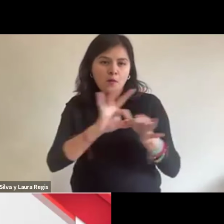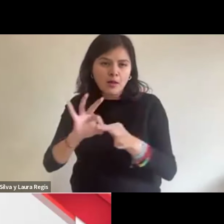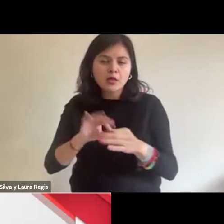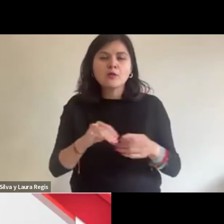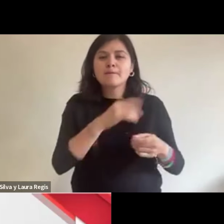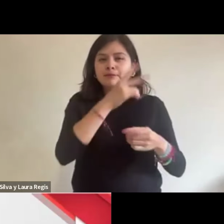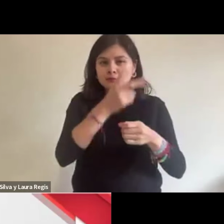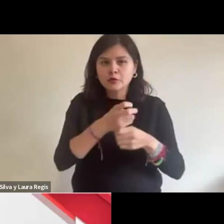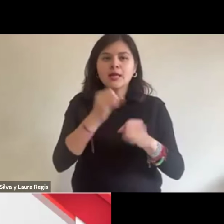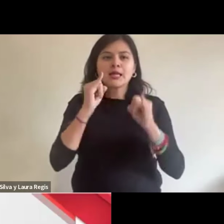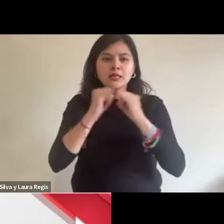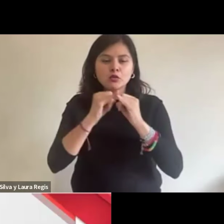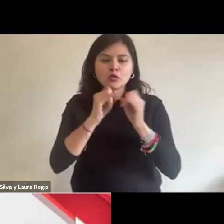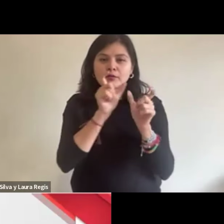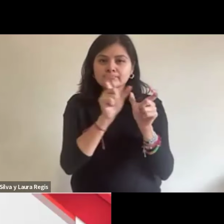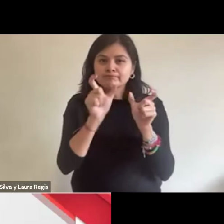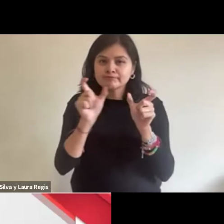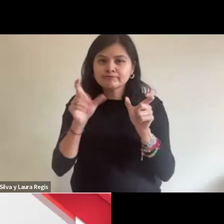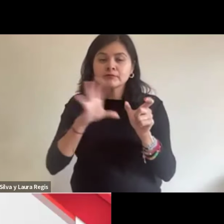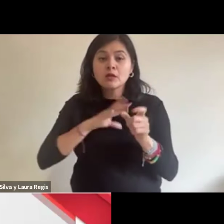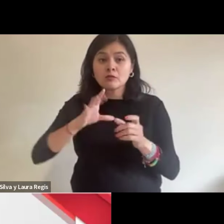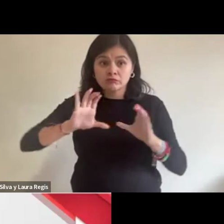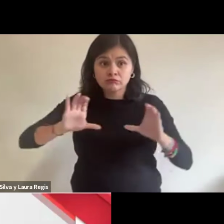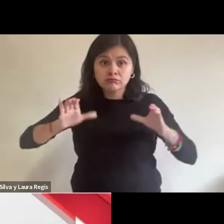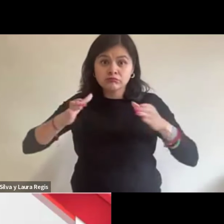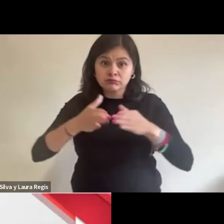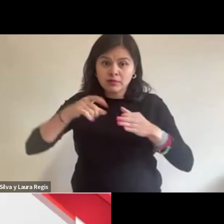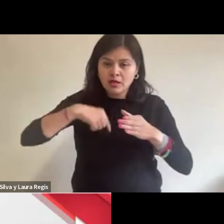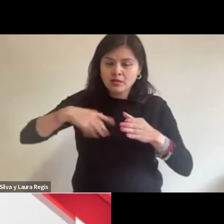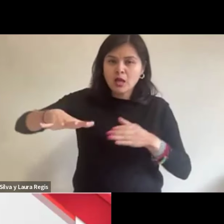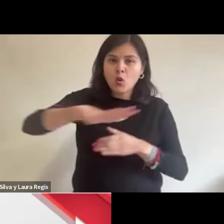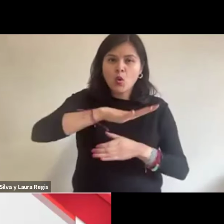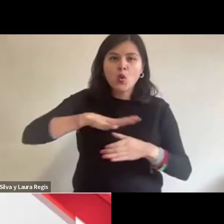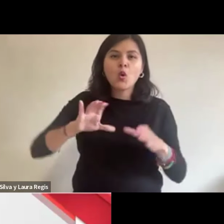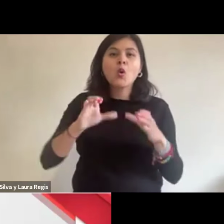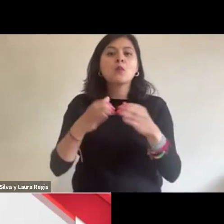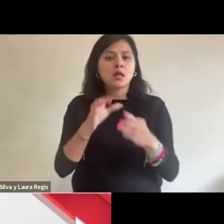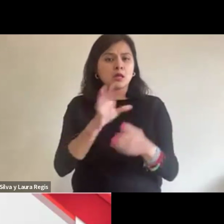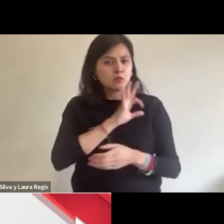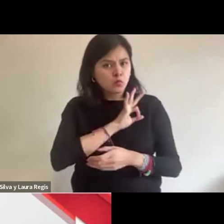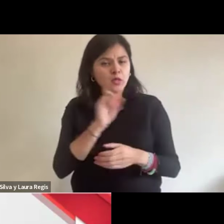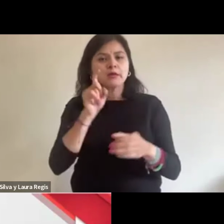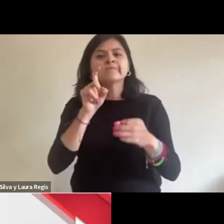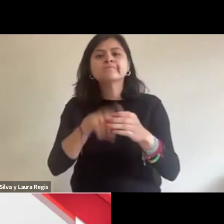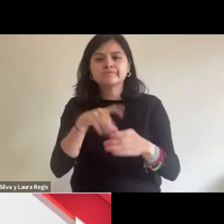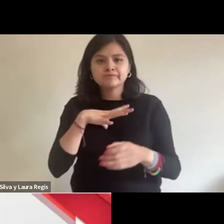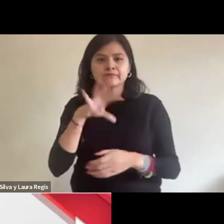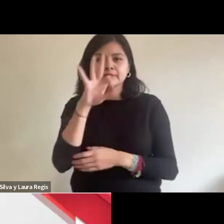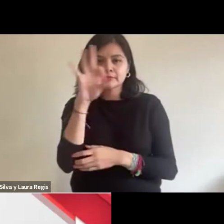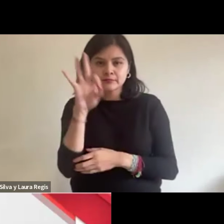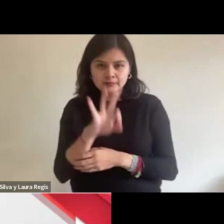terceras instituciones y que quienes forman parte de esta comunidad podrán acceder a los